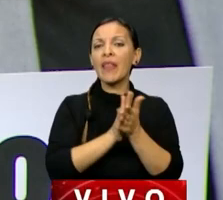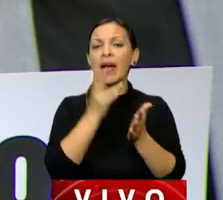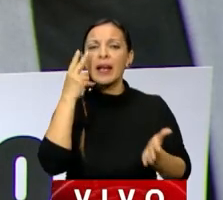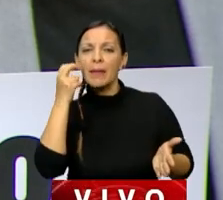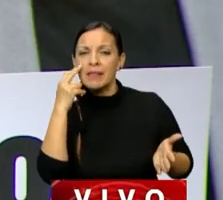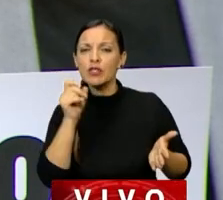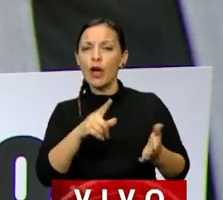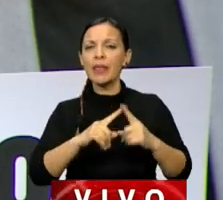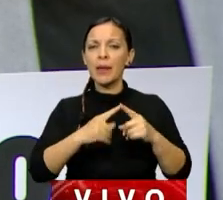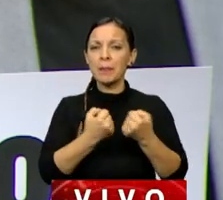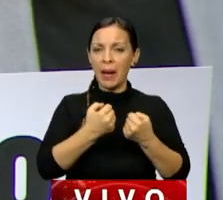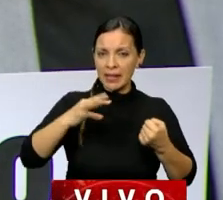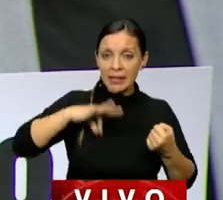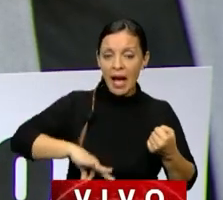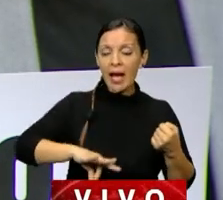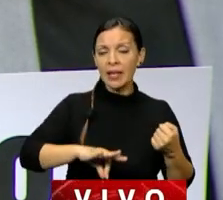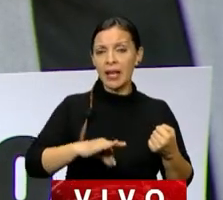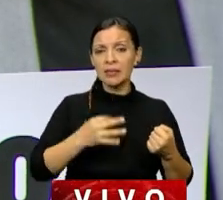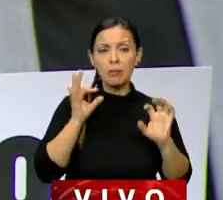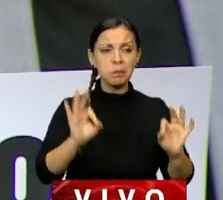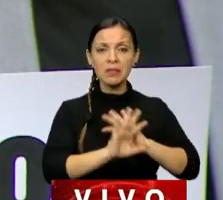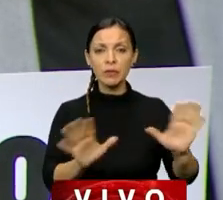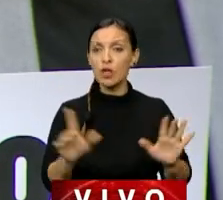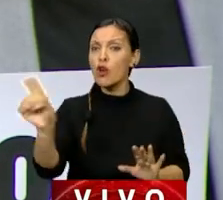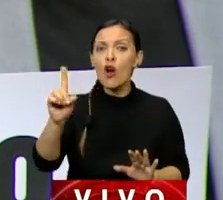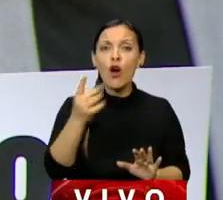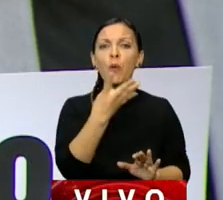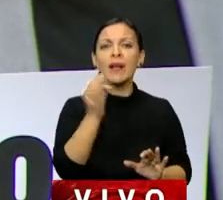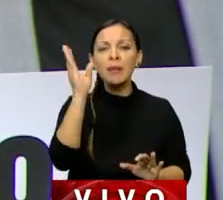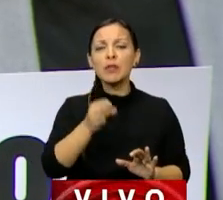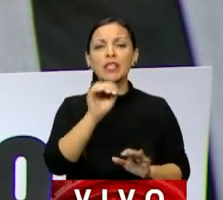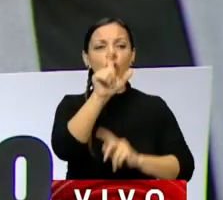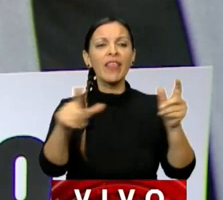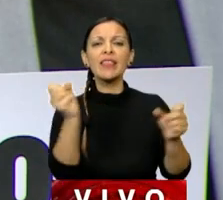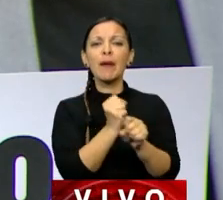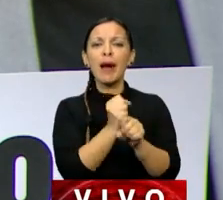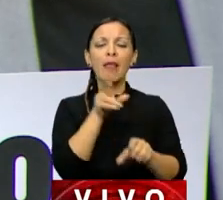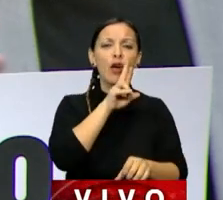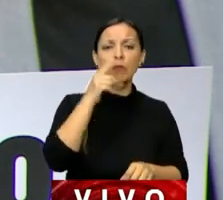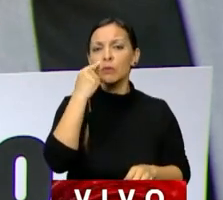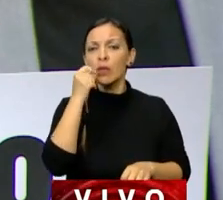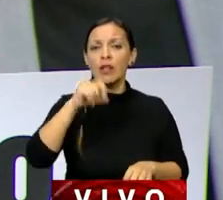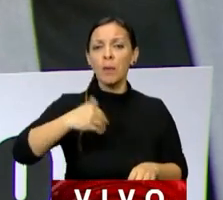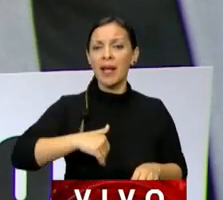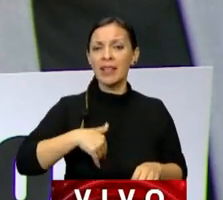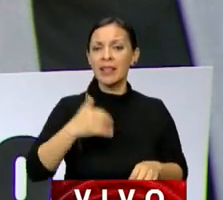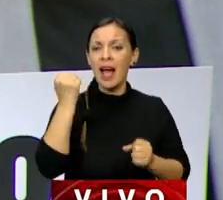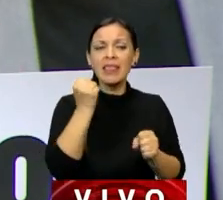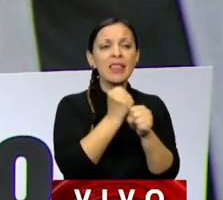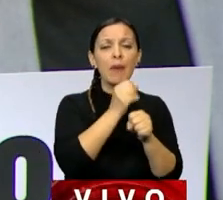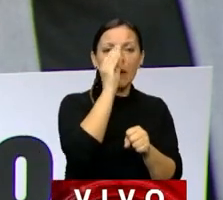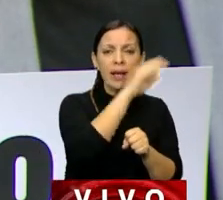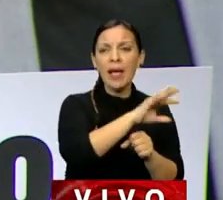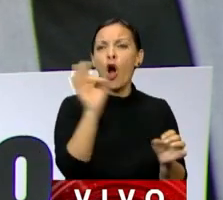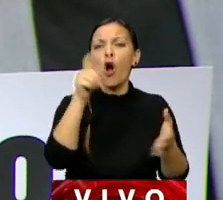vamos a recordar que más del 40% de los trabajadores y trabajadoras argentinas está no registrado, está por